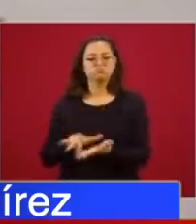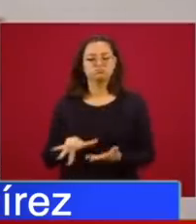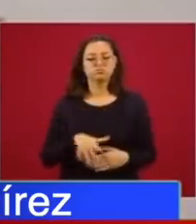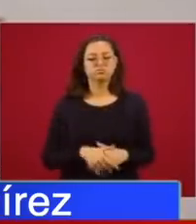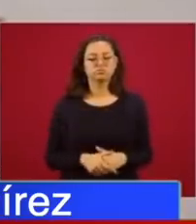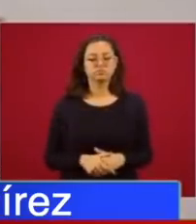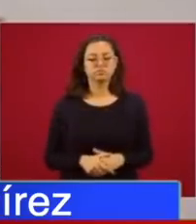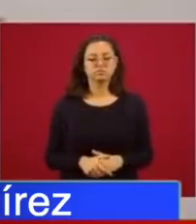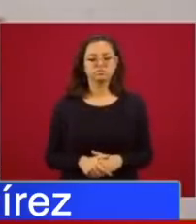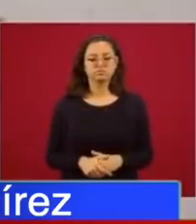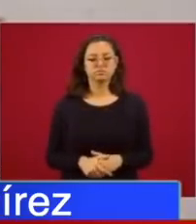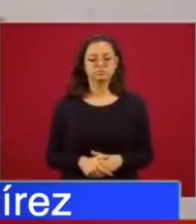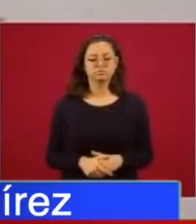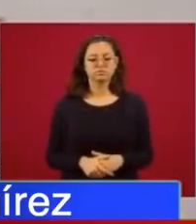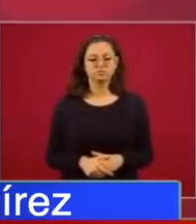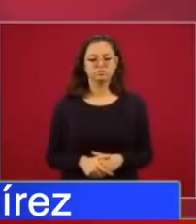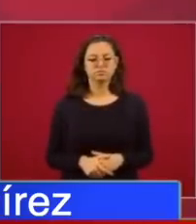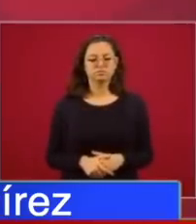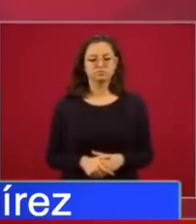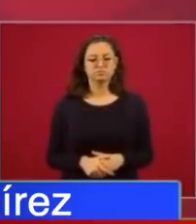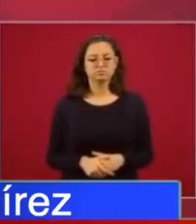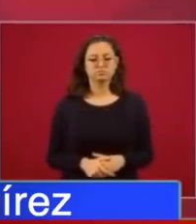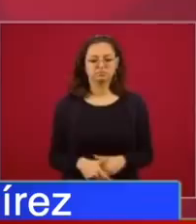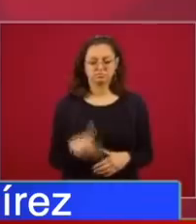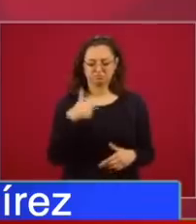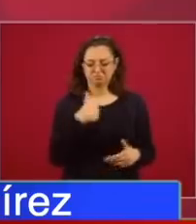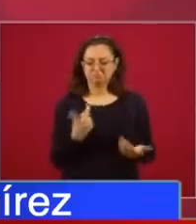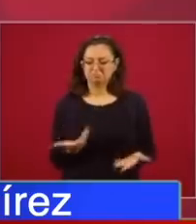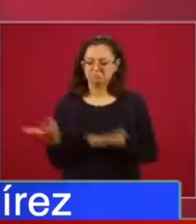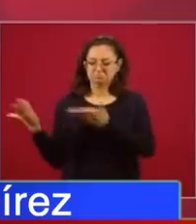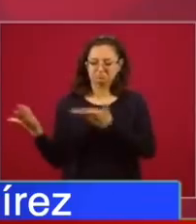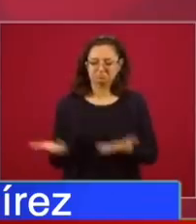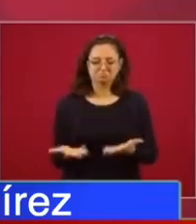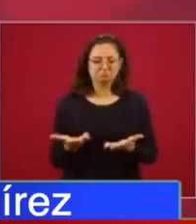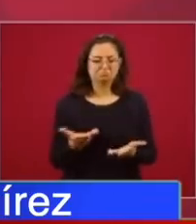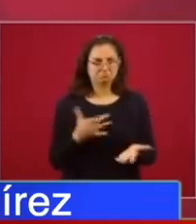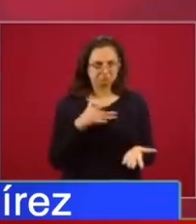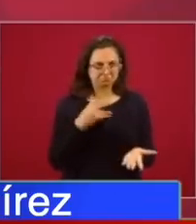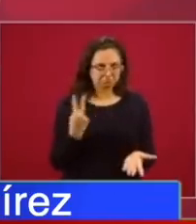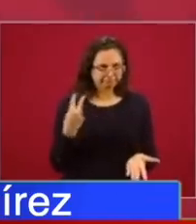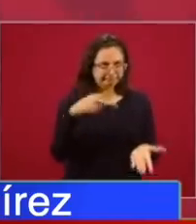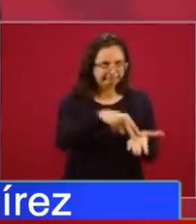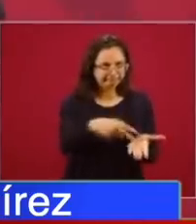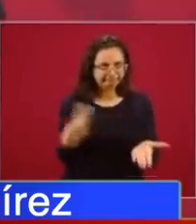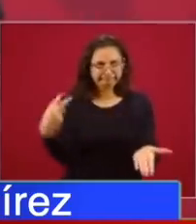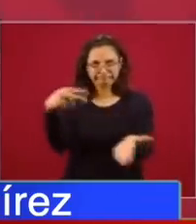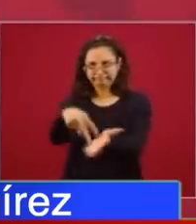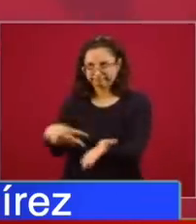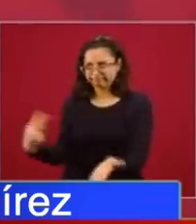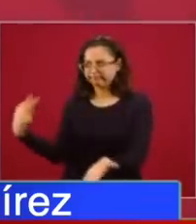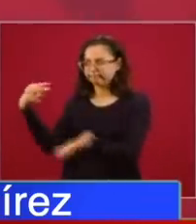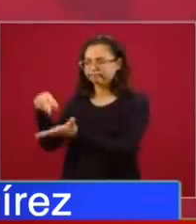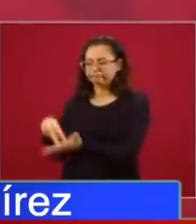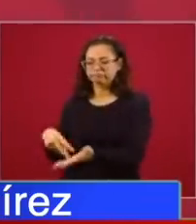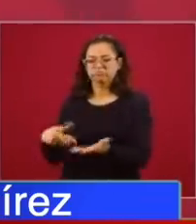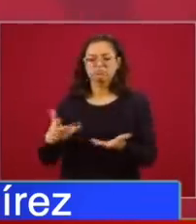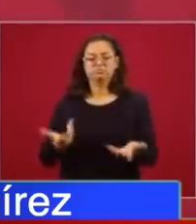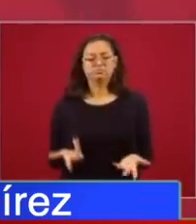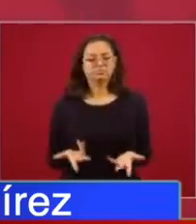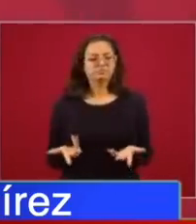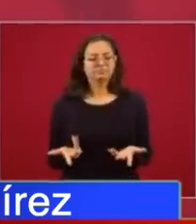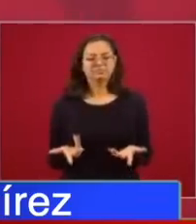con mi presencia. Decirles que, independientemente de las